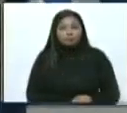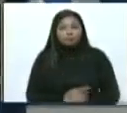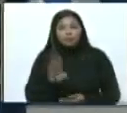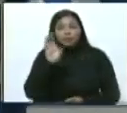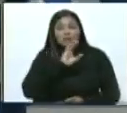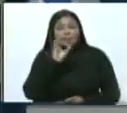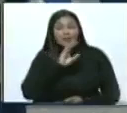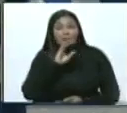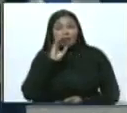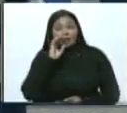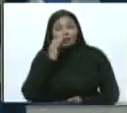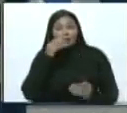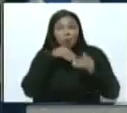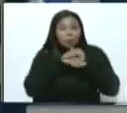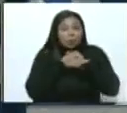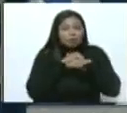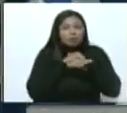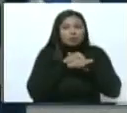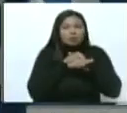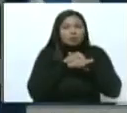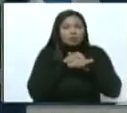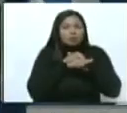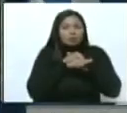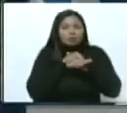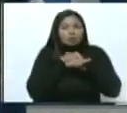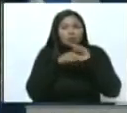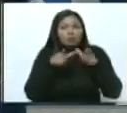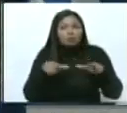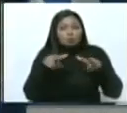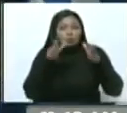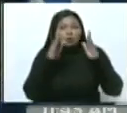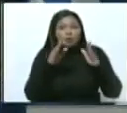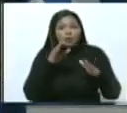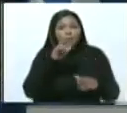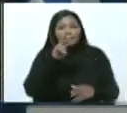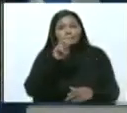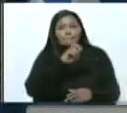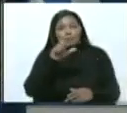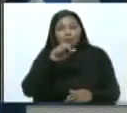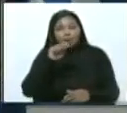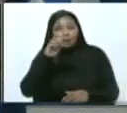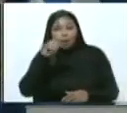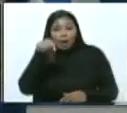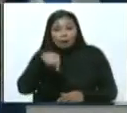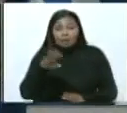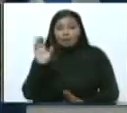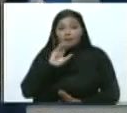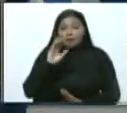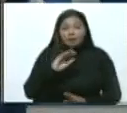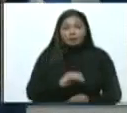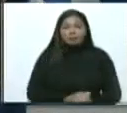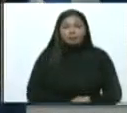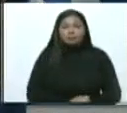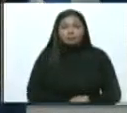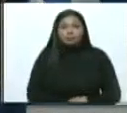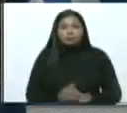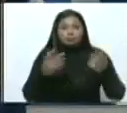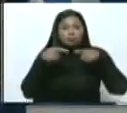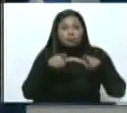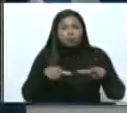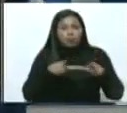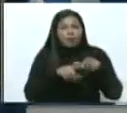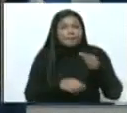Caracas, estaba escondido en una residencia en Valle Abajo, aquí en Caracas, se practicó el allanamiento en la